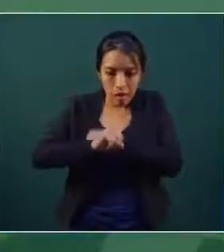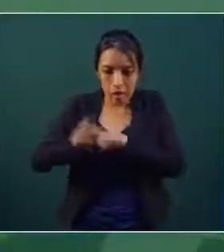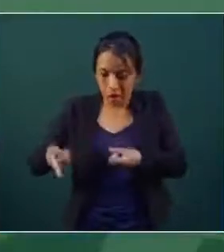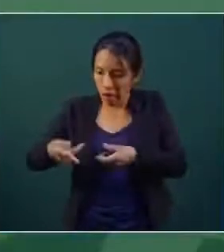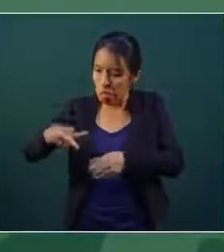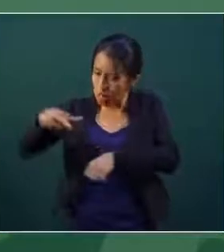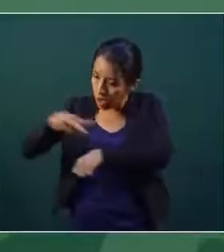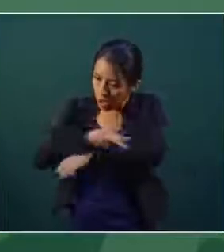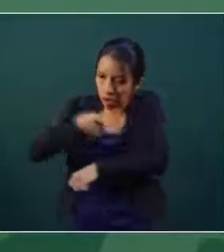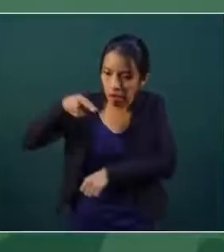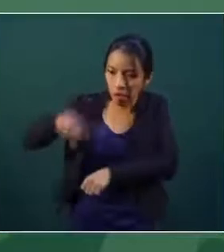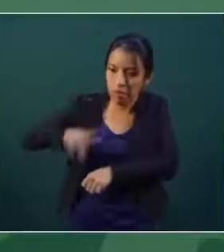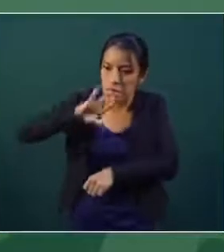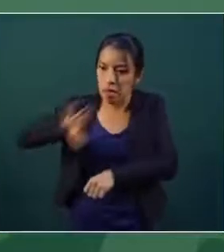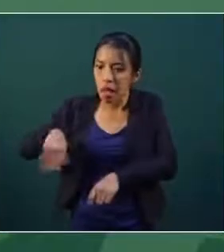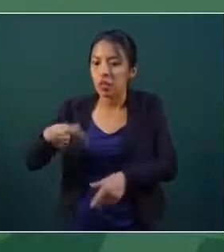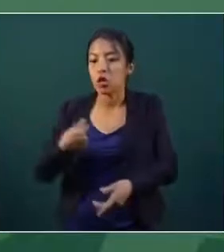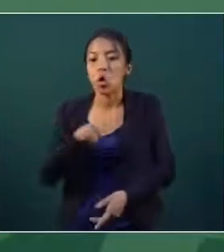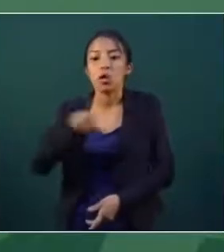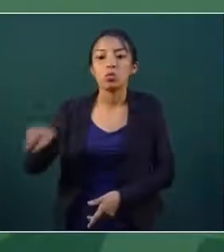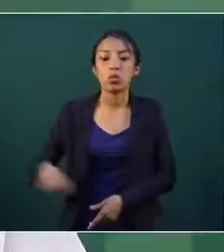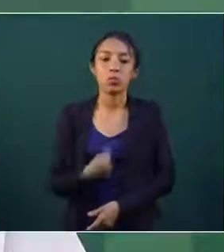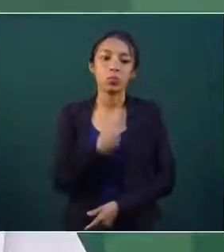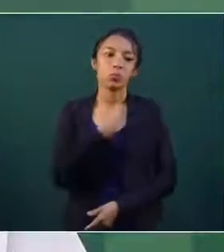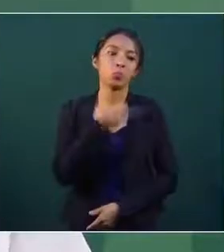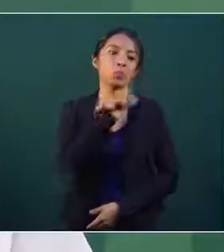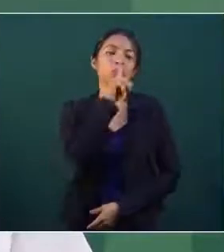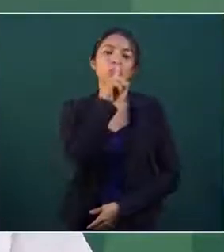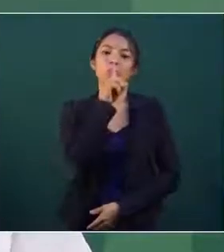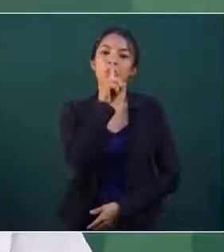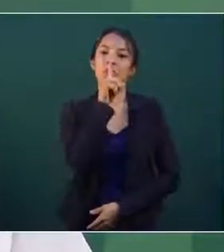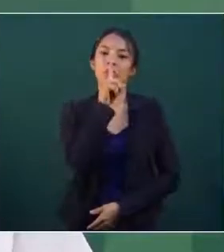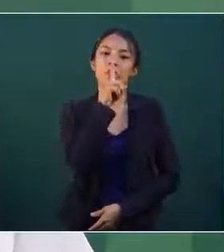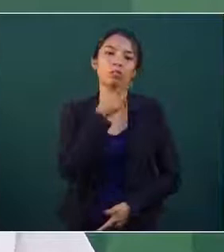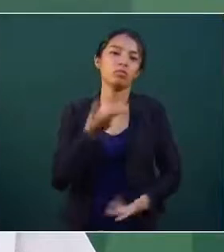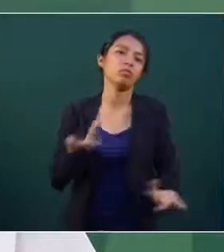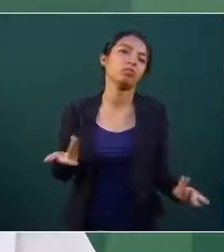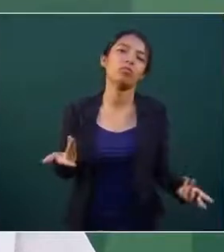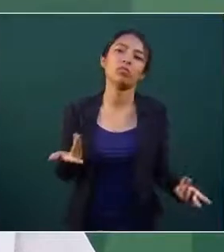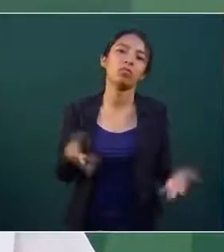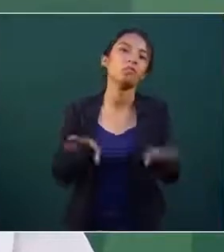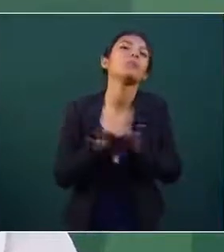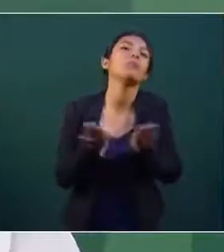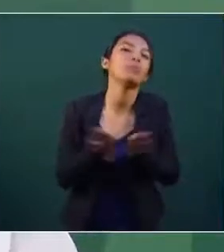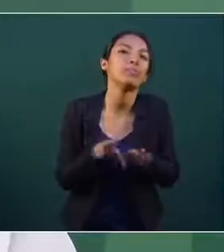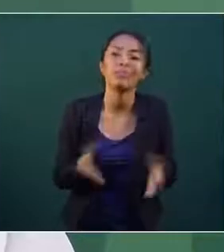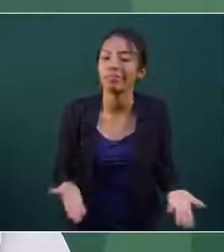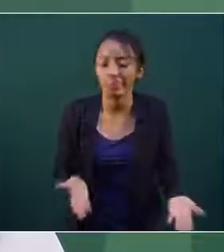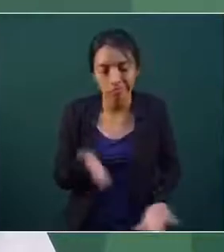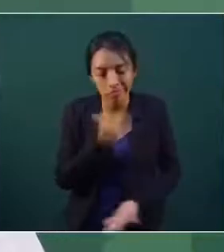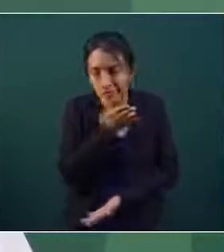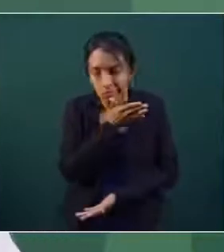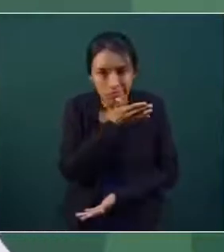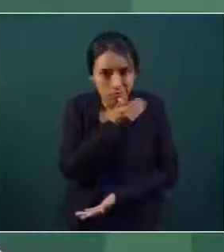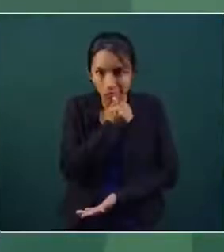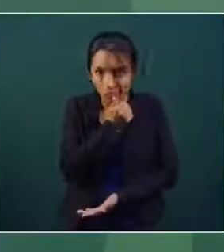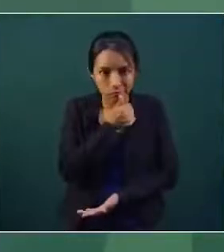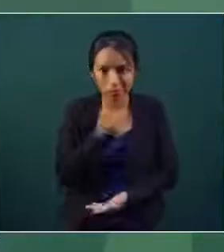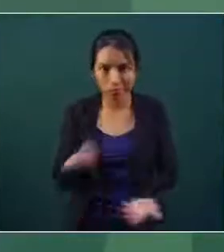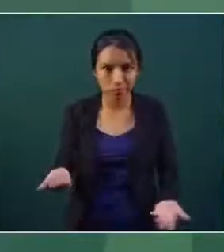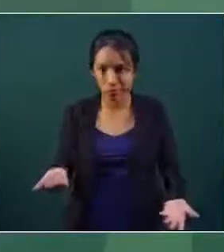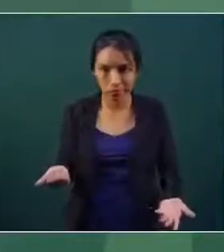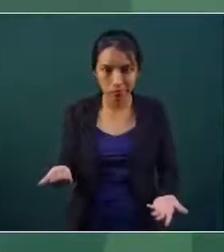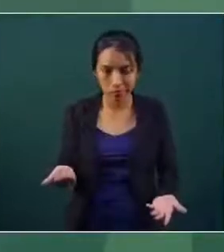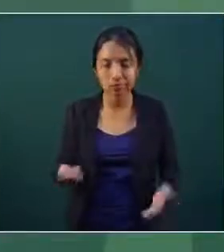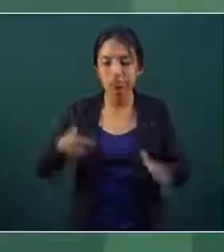bien, y quedarme callado. Eso no lo podría hacer. Entonces, con respeto a